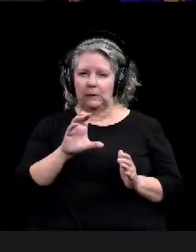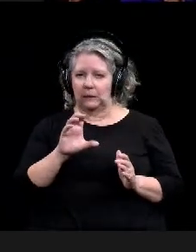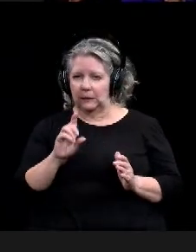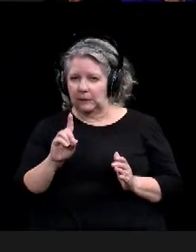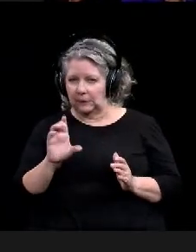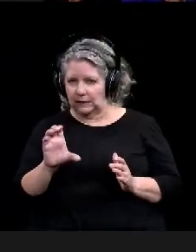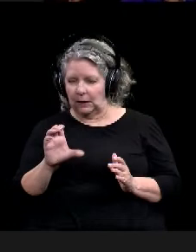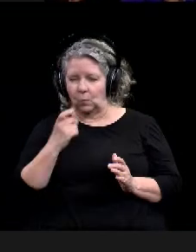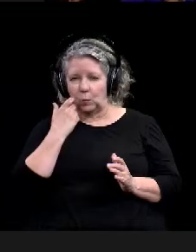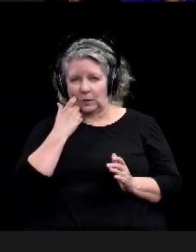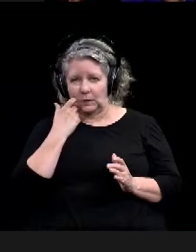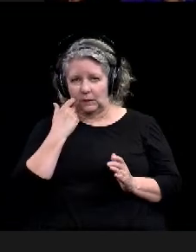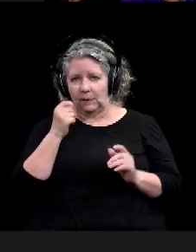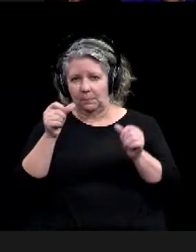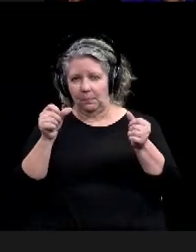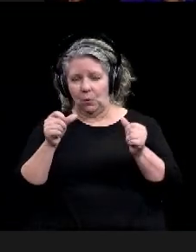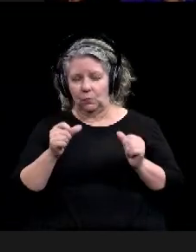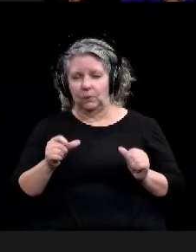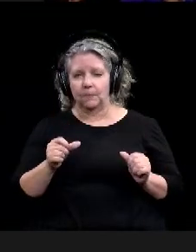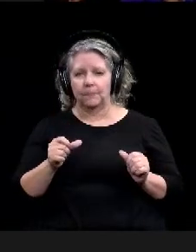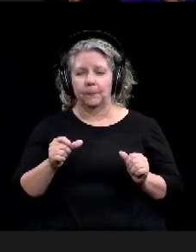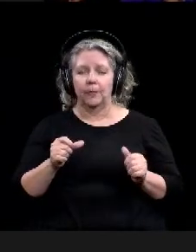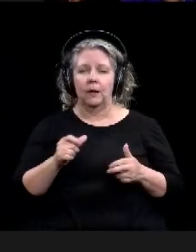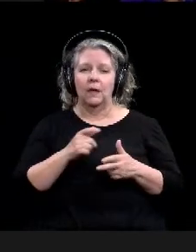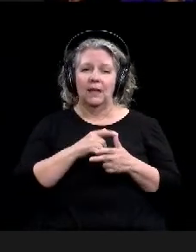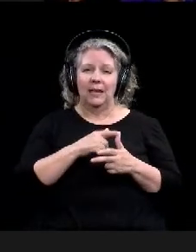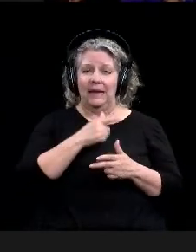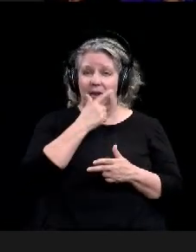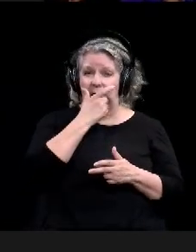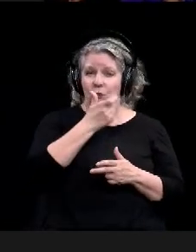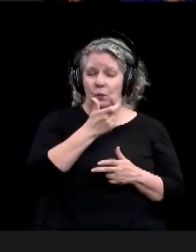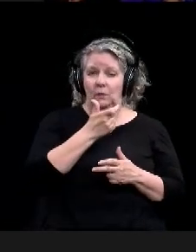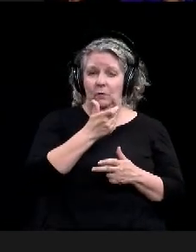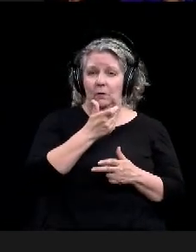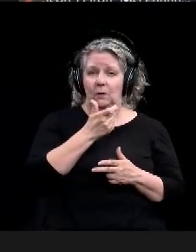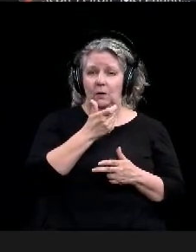en el variantes de género genéricos